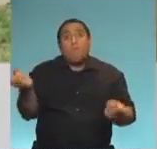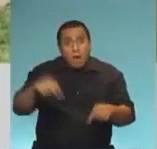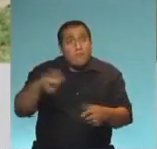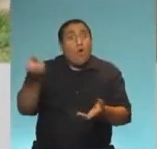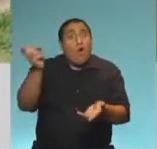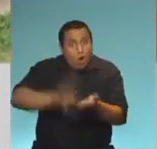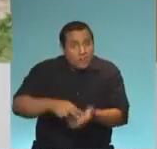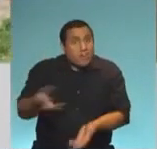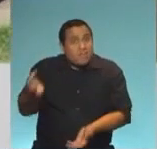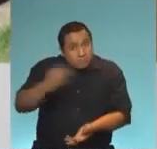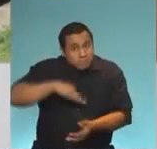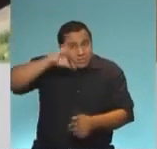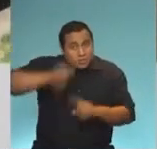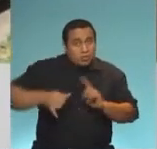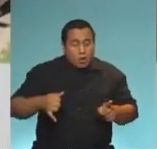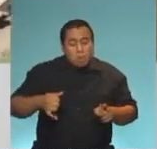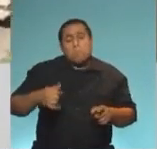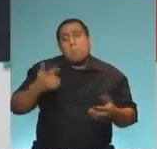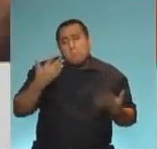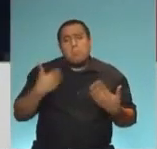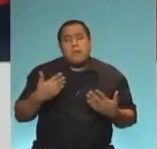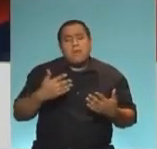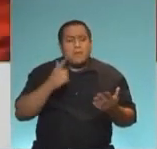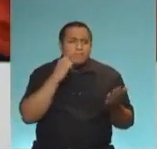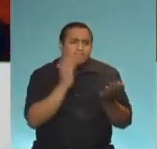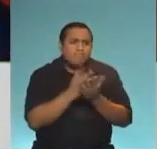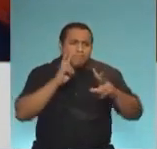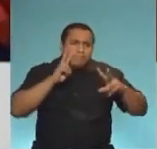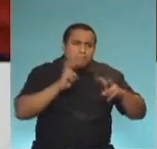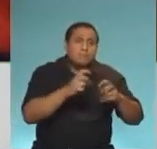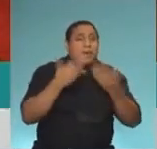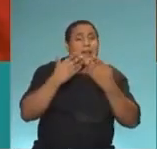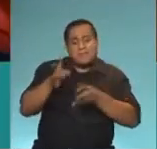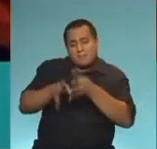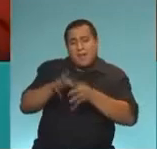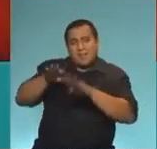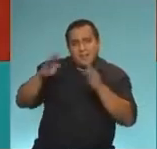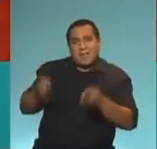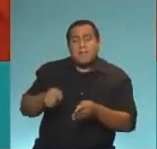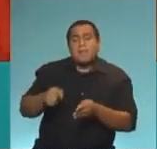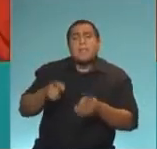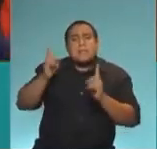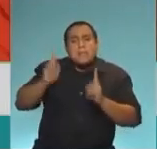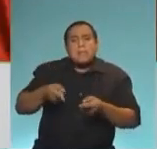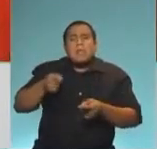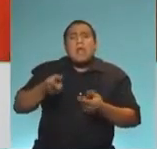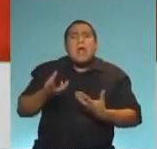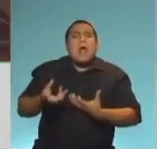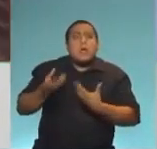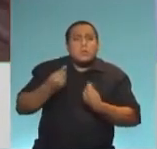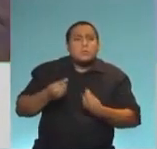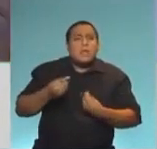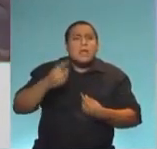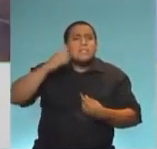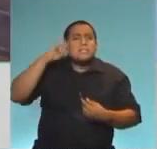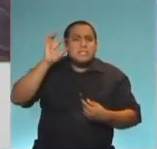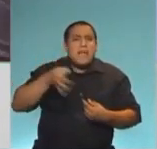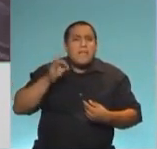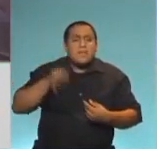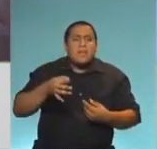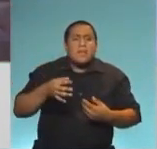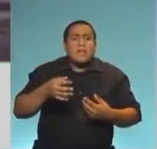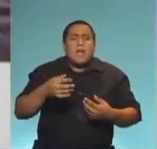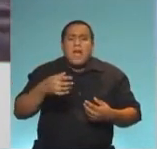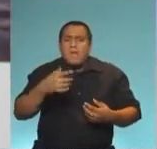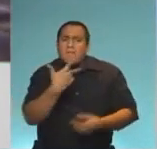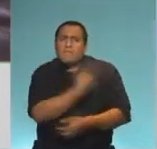secuenciación genómica. Y por otro lado, también estos estudios nos van a permitir saber la